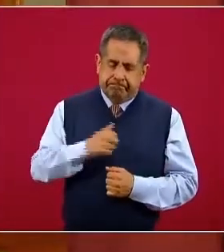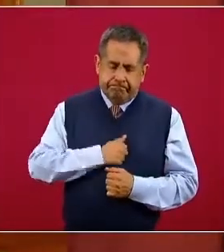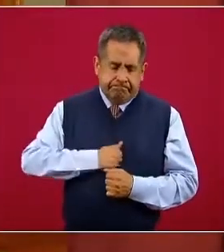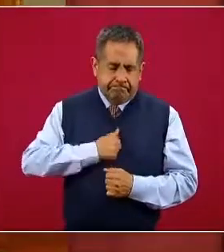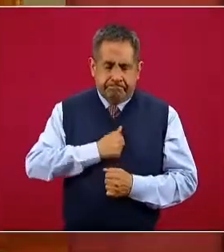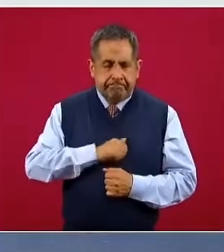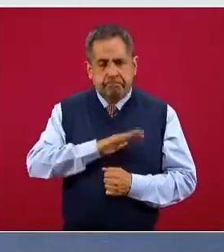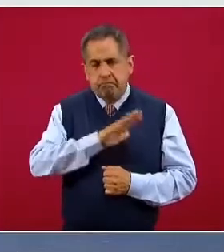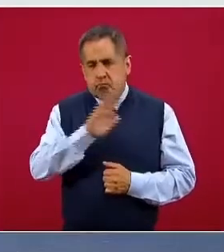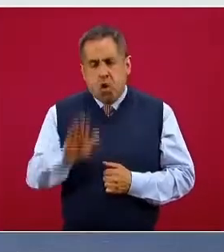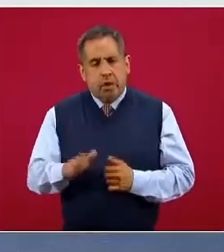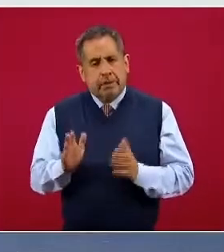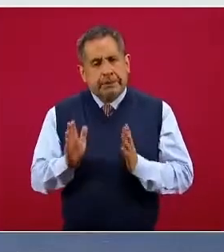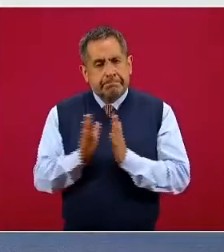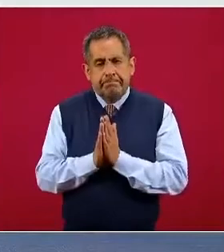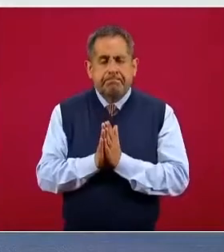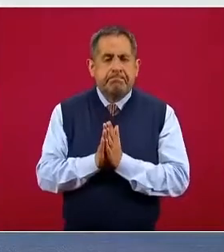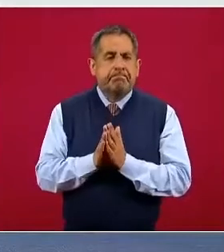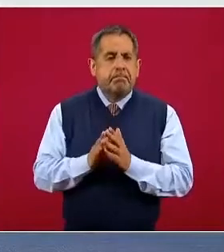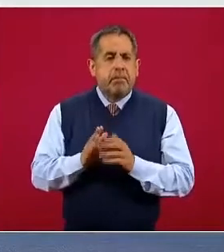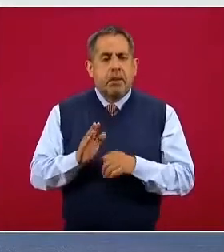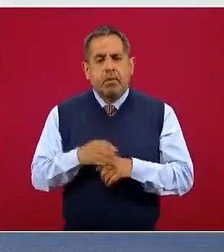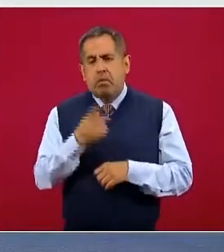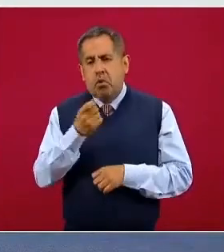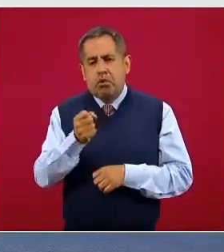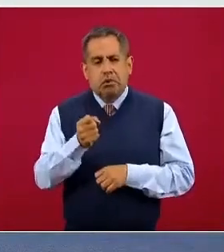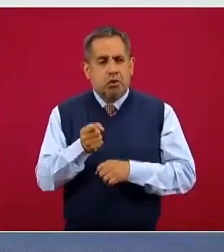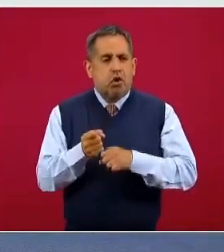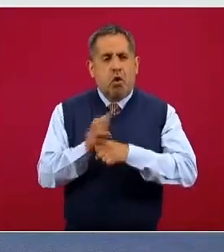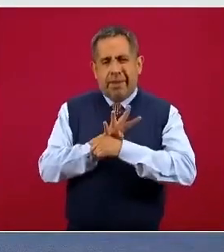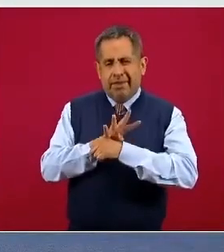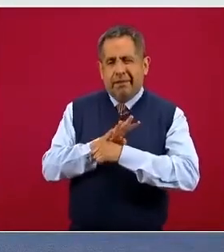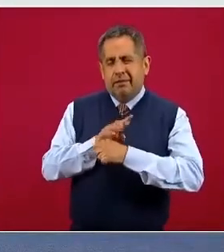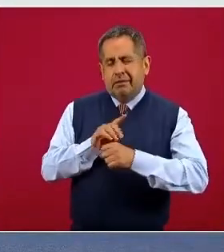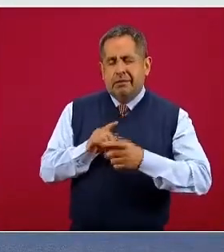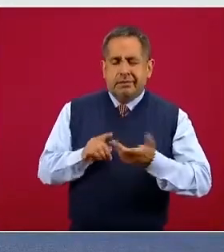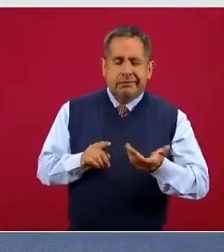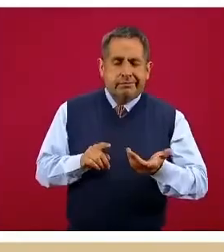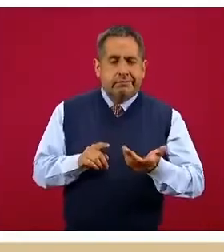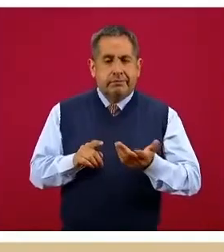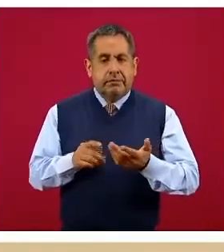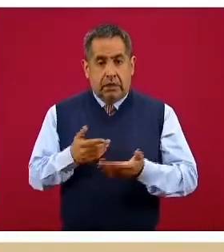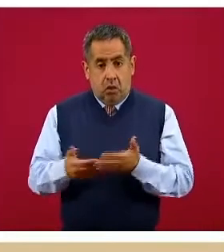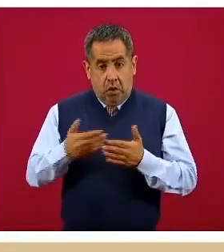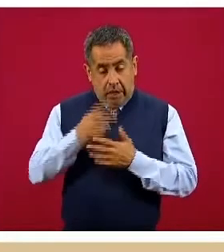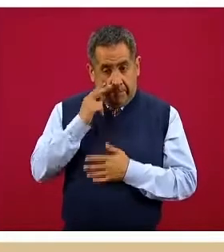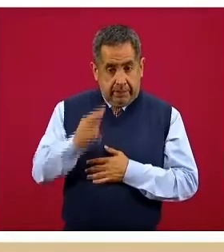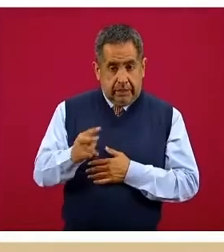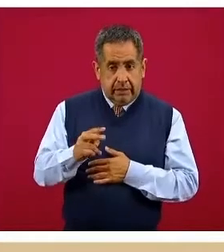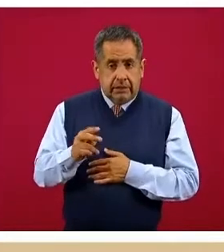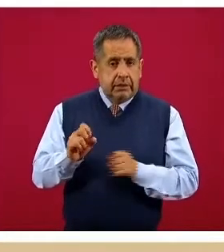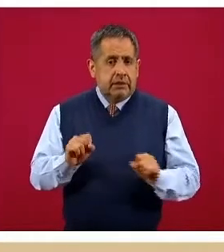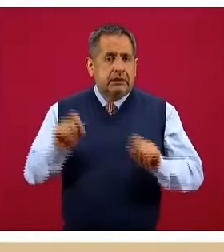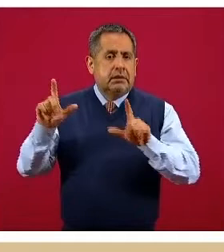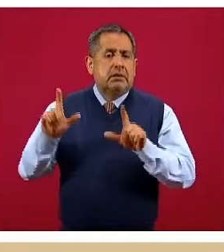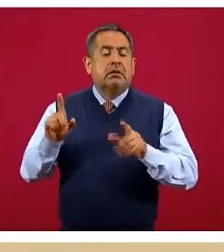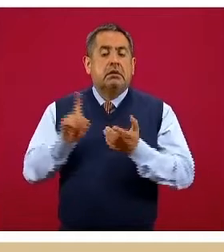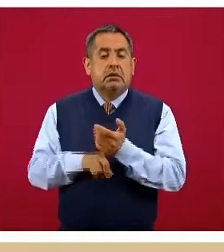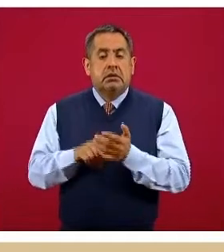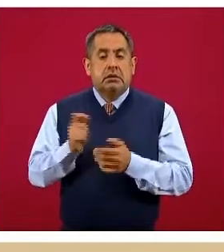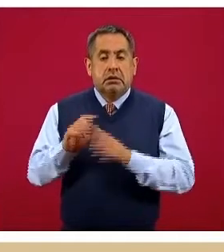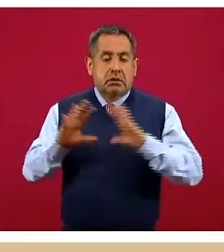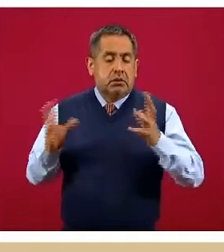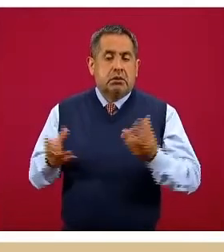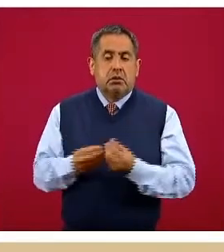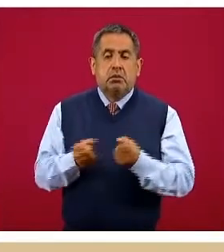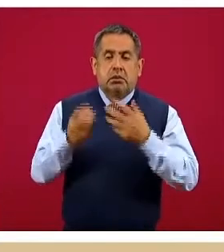han fallecido a consecuencia de las complicaciones de COVID-19. Para el día de hoy veíamos en la primera diapositiva que suman